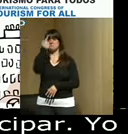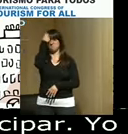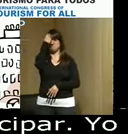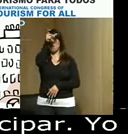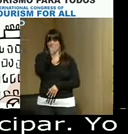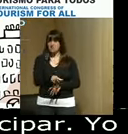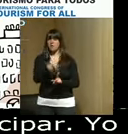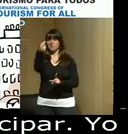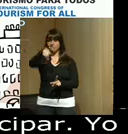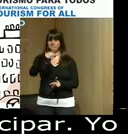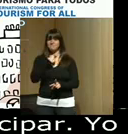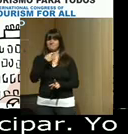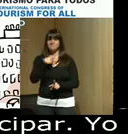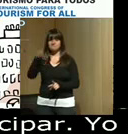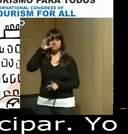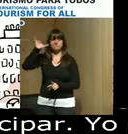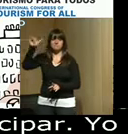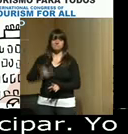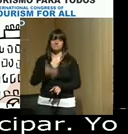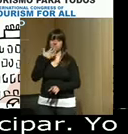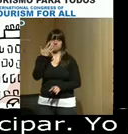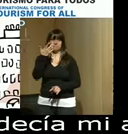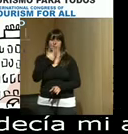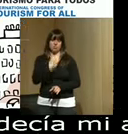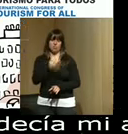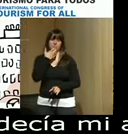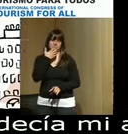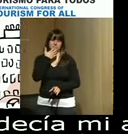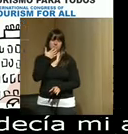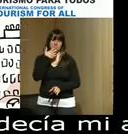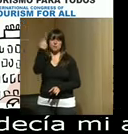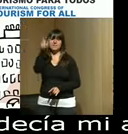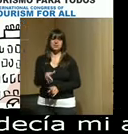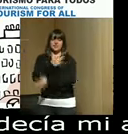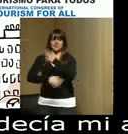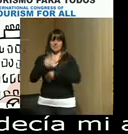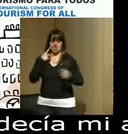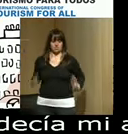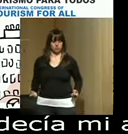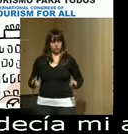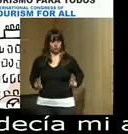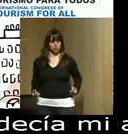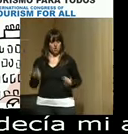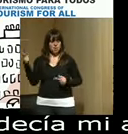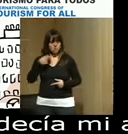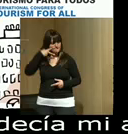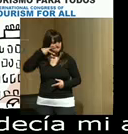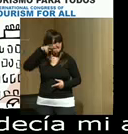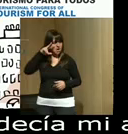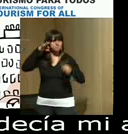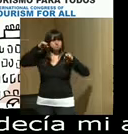que os hubiera gustado, a los que no lo conocéis, conocerlo, porque además es una persona discapacitada que va en silla de ruedas, es un experto en temas de